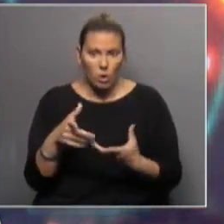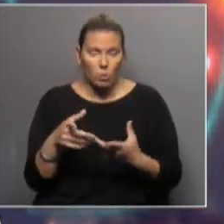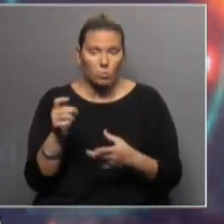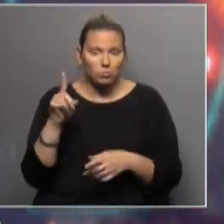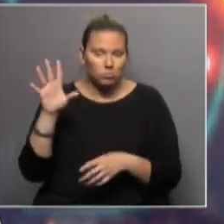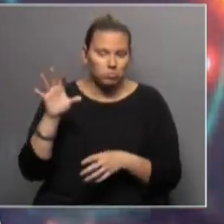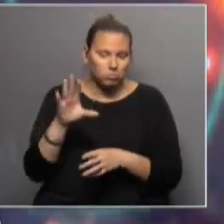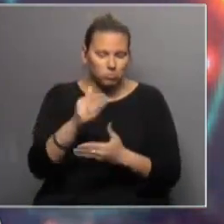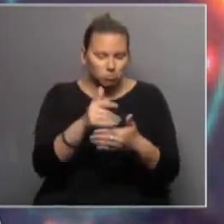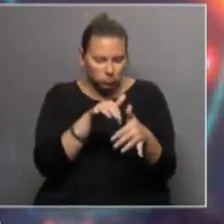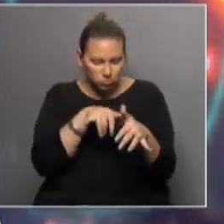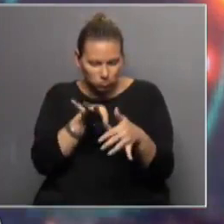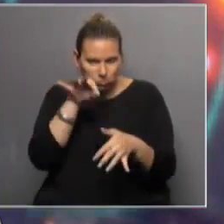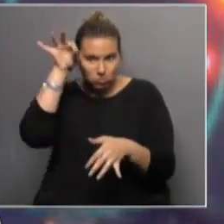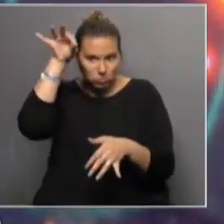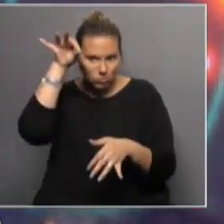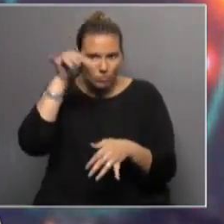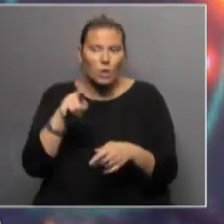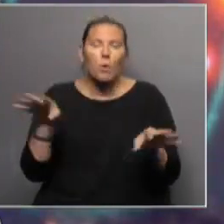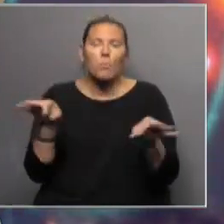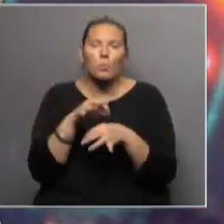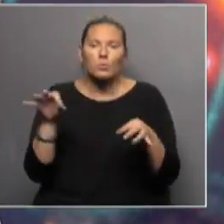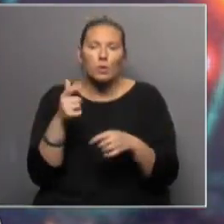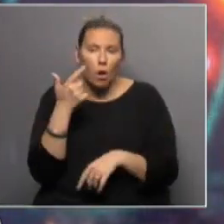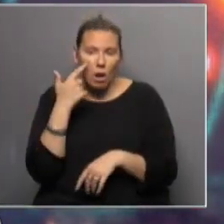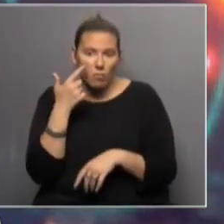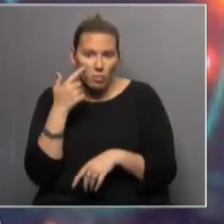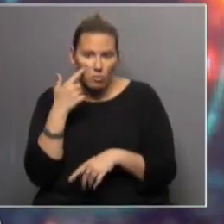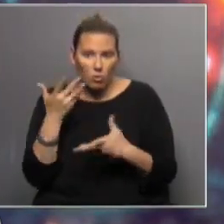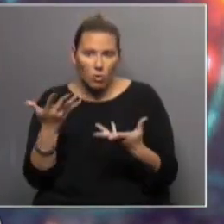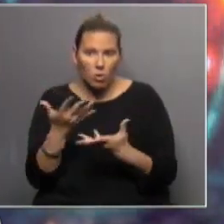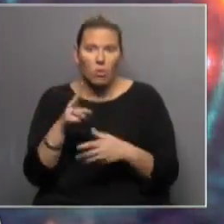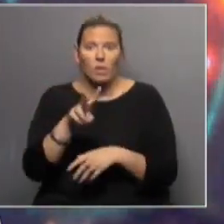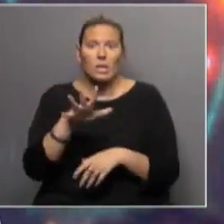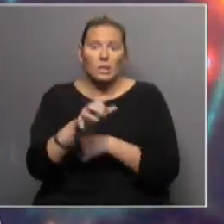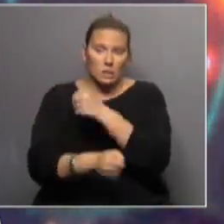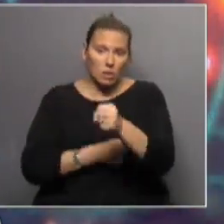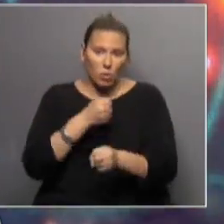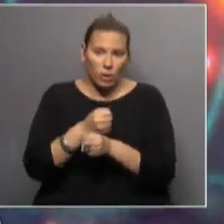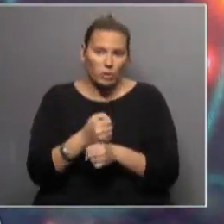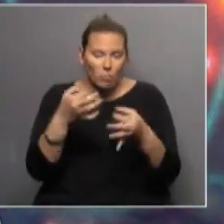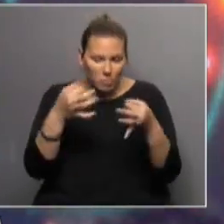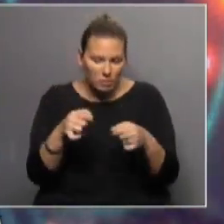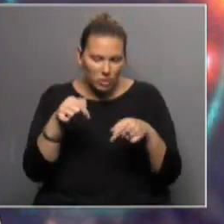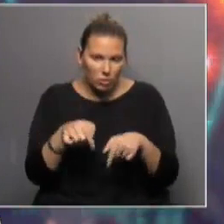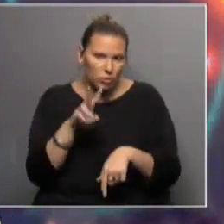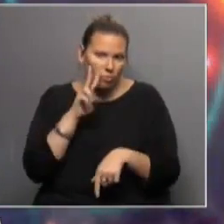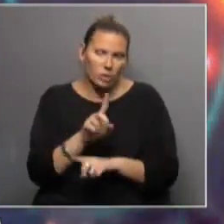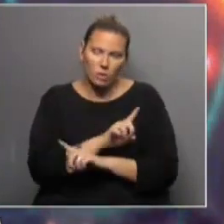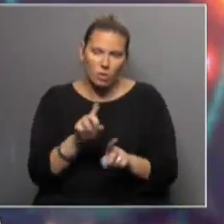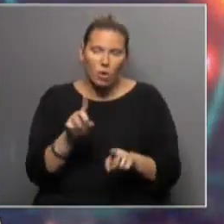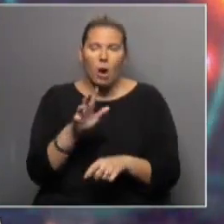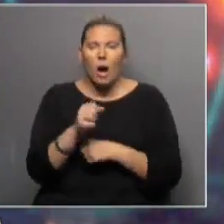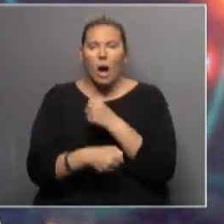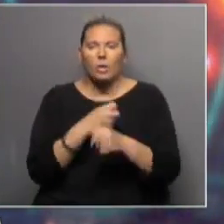de nuestro archivo del ciclo Músicos en Vivo, un archivo que está cumpliendo 25 años, no específicamente esto que van a ver ahora, que es del